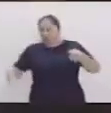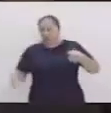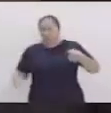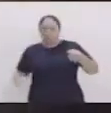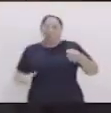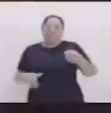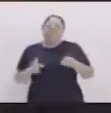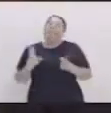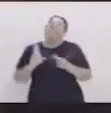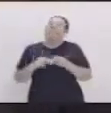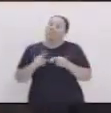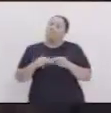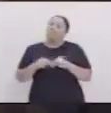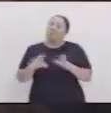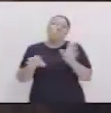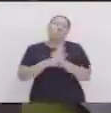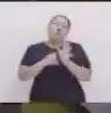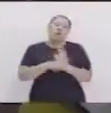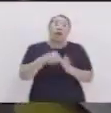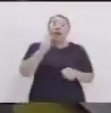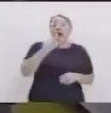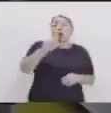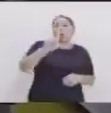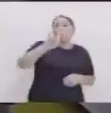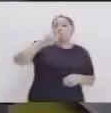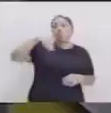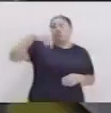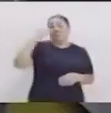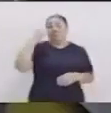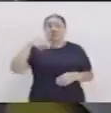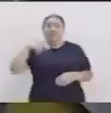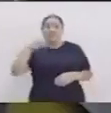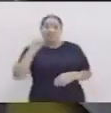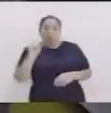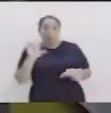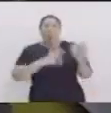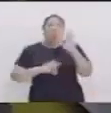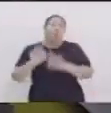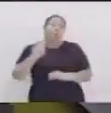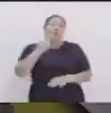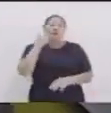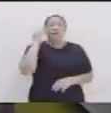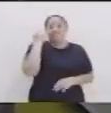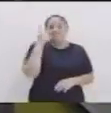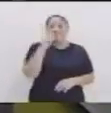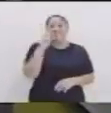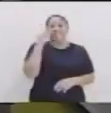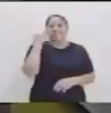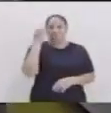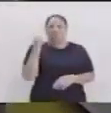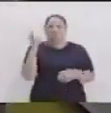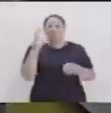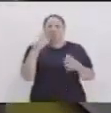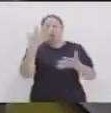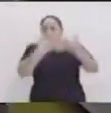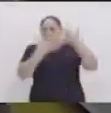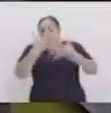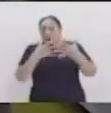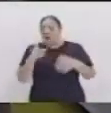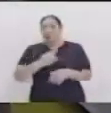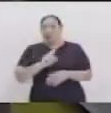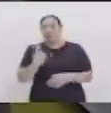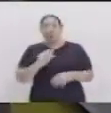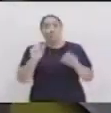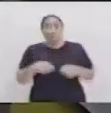depende mucho del material. No es lo mismo, por ejemplo, nosotros no podemos utilizar cualquier vidrio para colocar dentro del horno. Cuando vamos